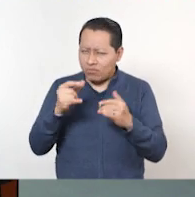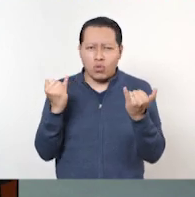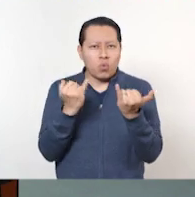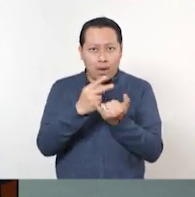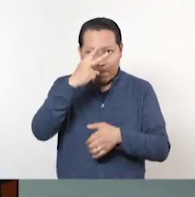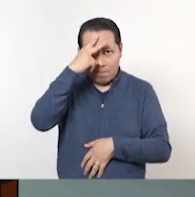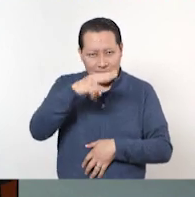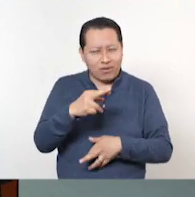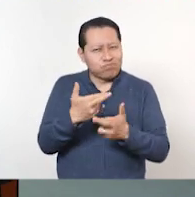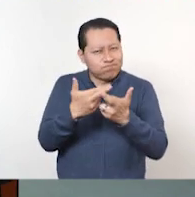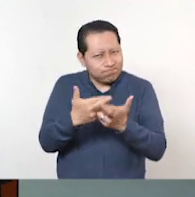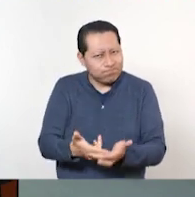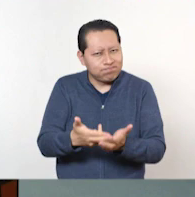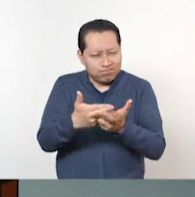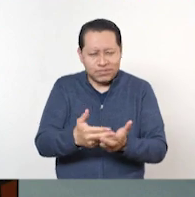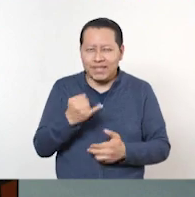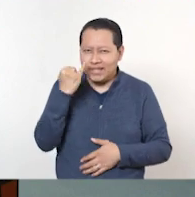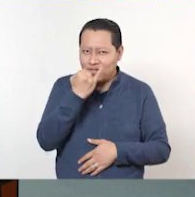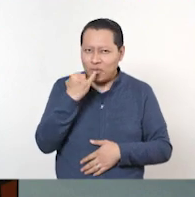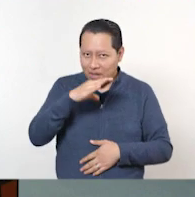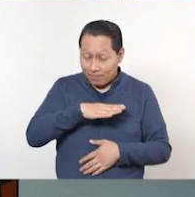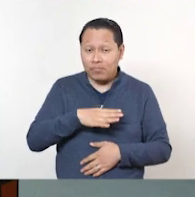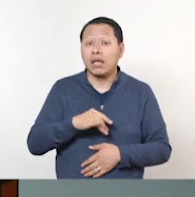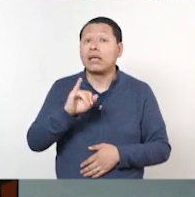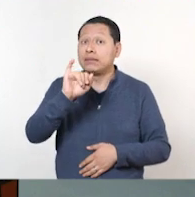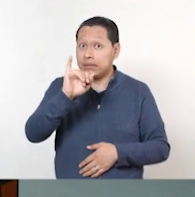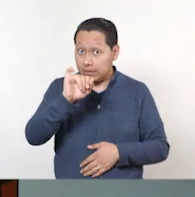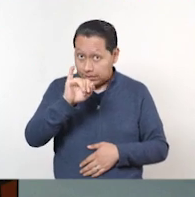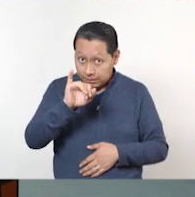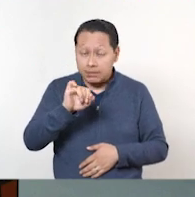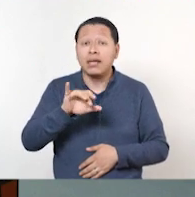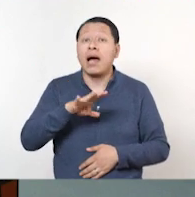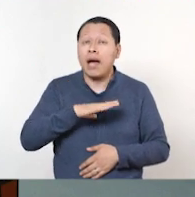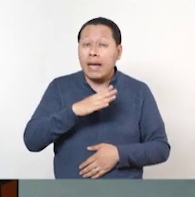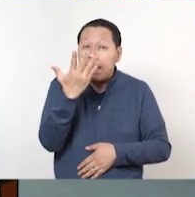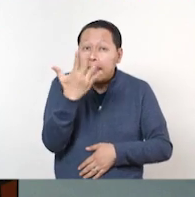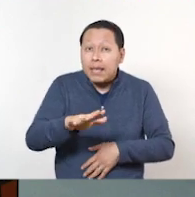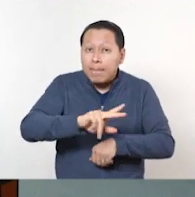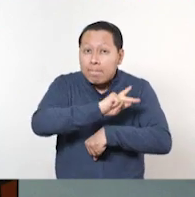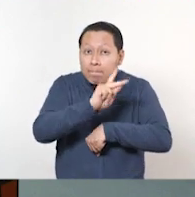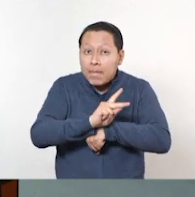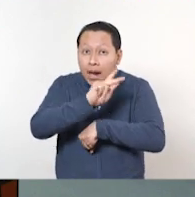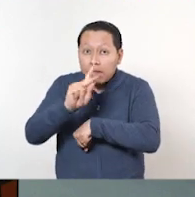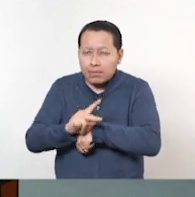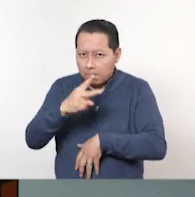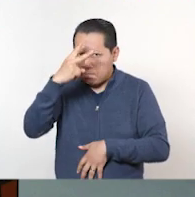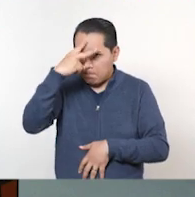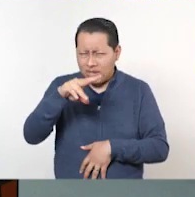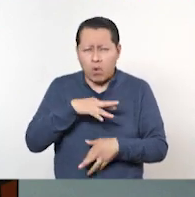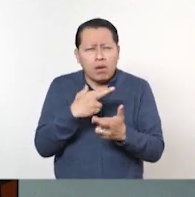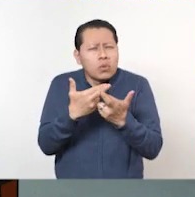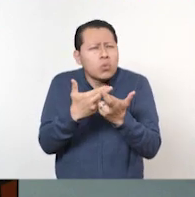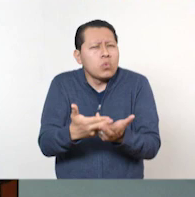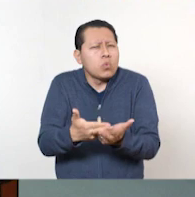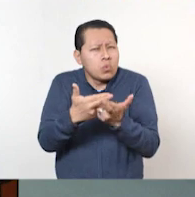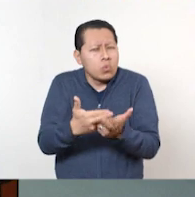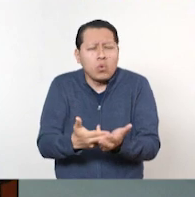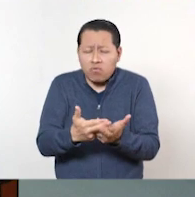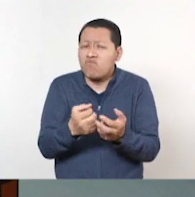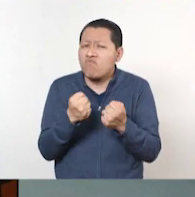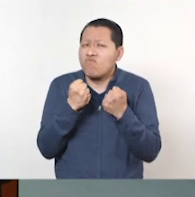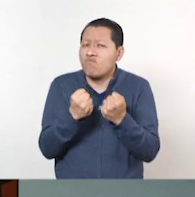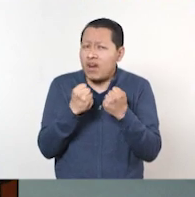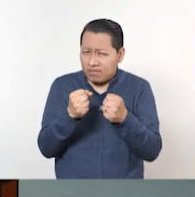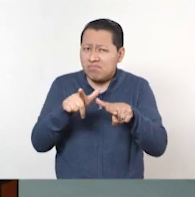hablan. Así es, Coral. Niñas y niños, México está entre los 10 países con mayor diversidad lingüística del mundo. Por